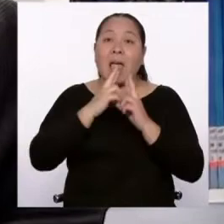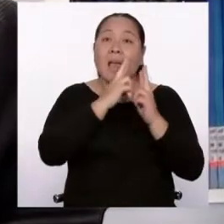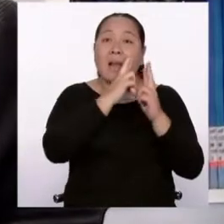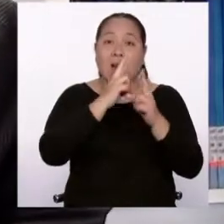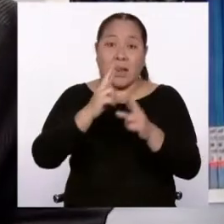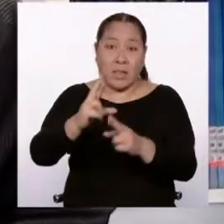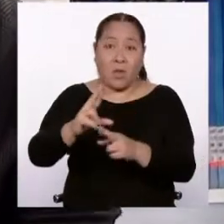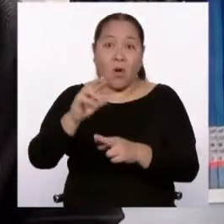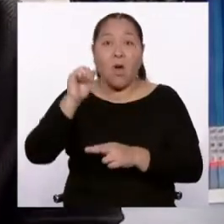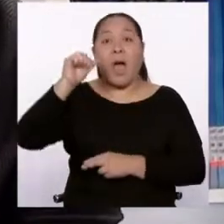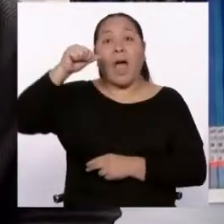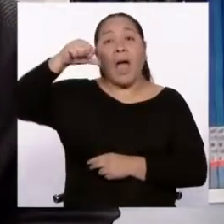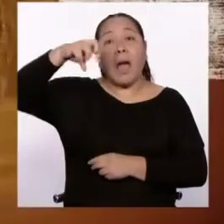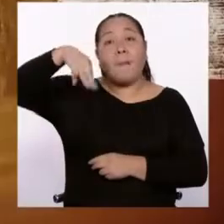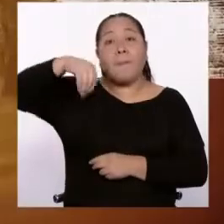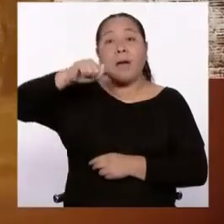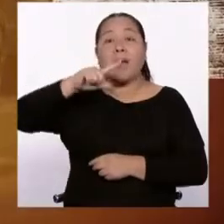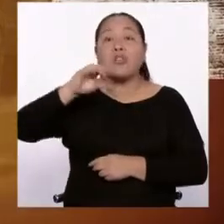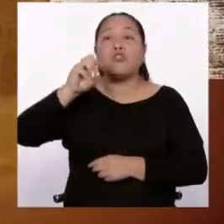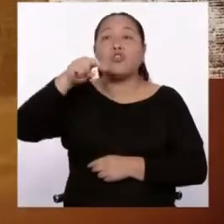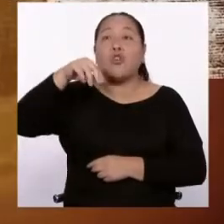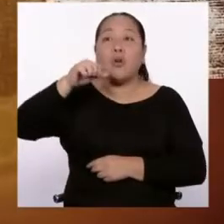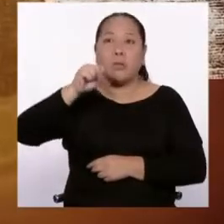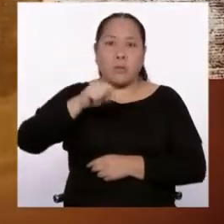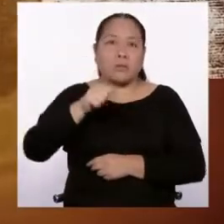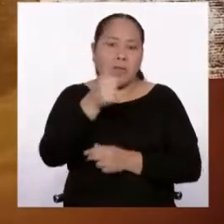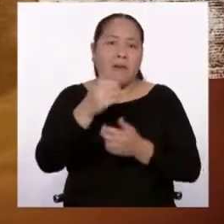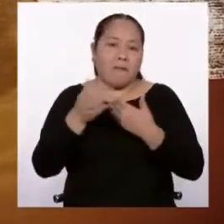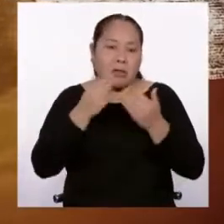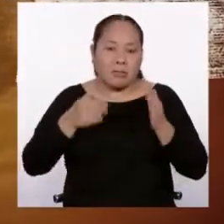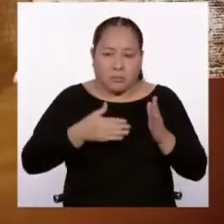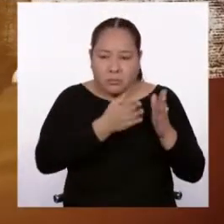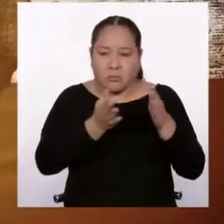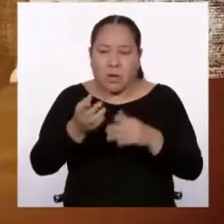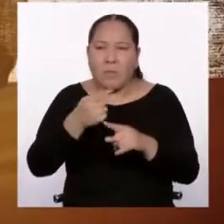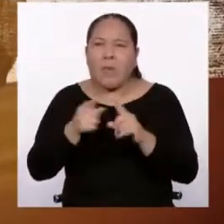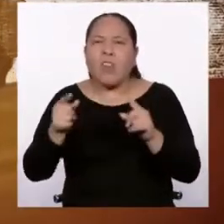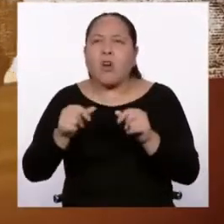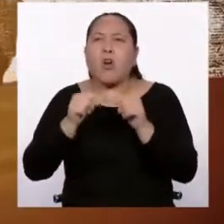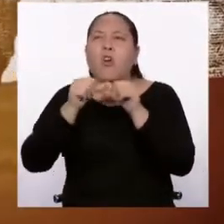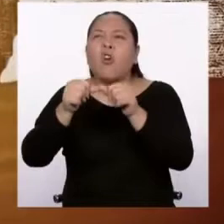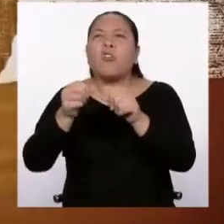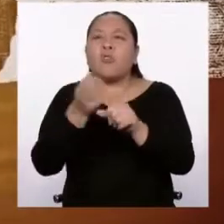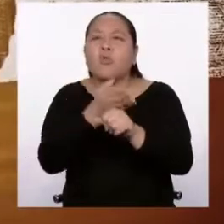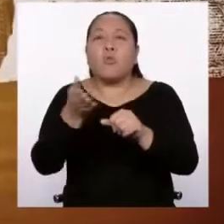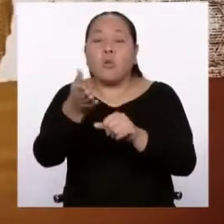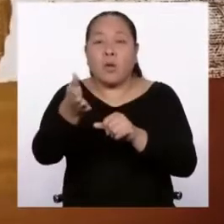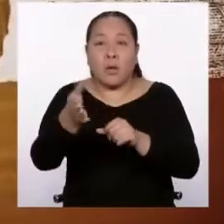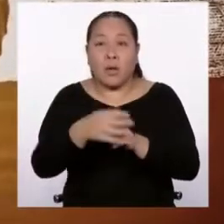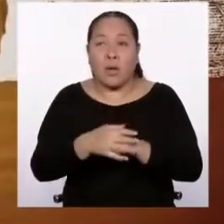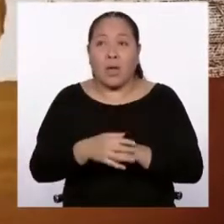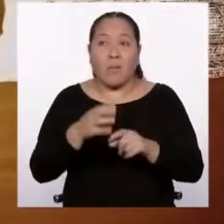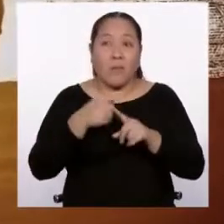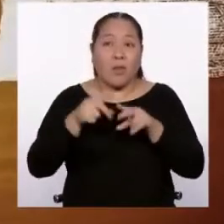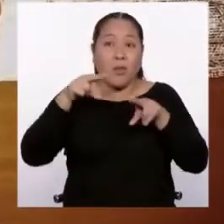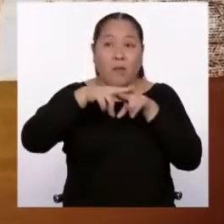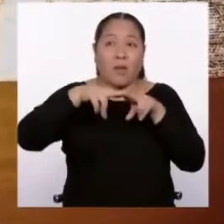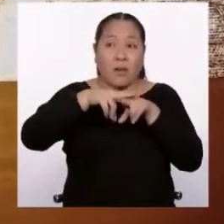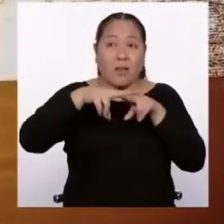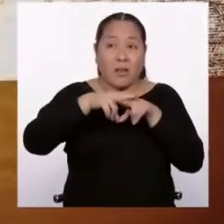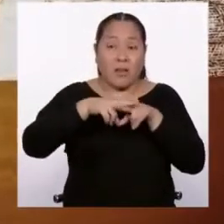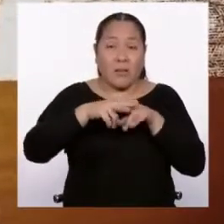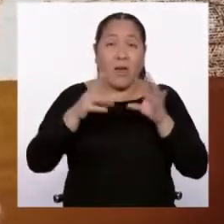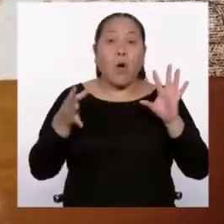Atlántico. El asunto era cómo llegar a los ríos navegables de la Amazonía. Y para esto los ferrocarriles iban a unir la